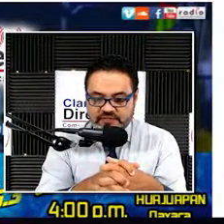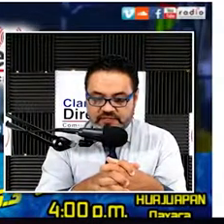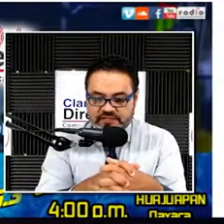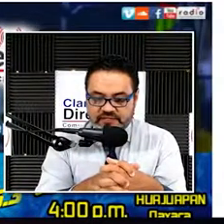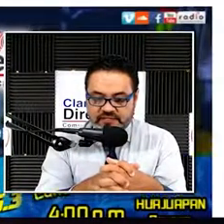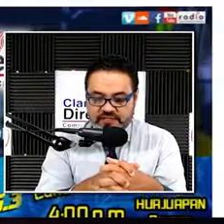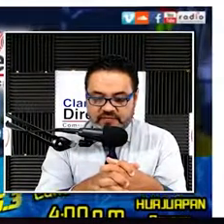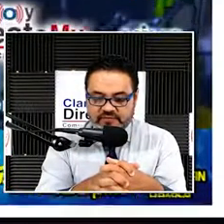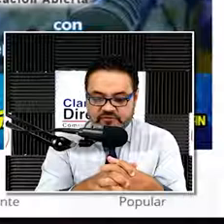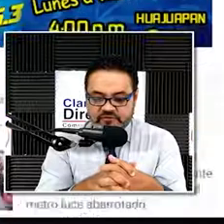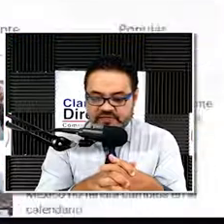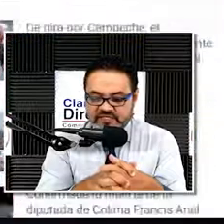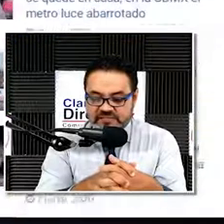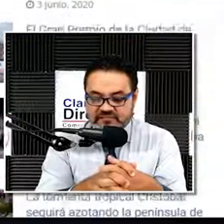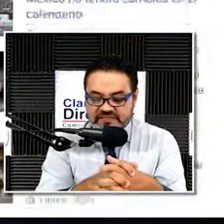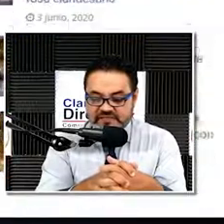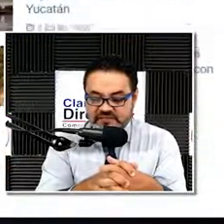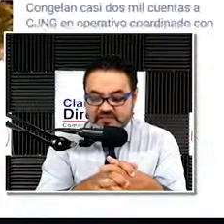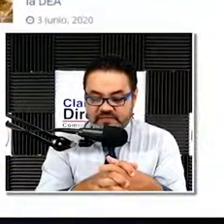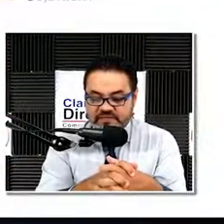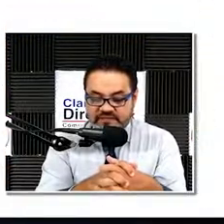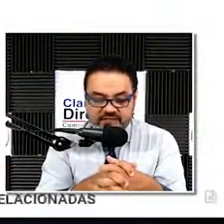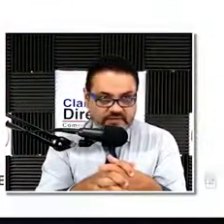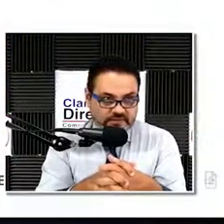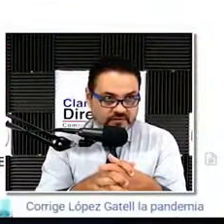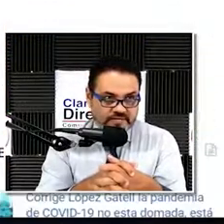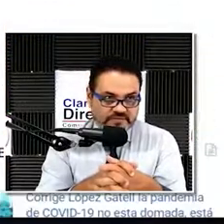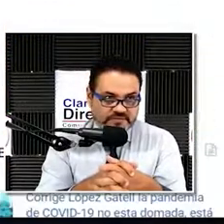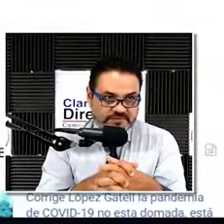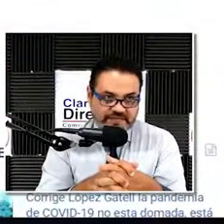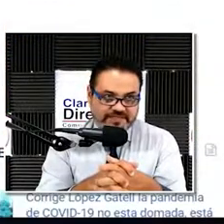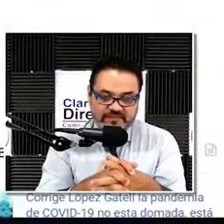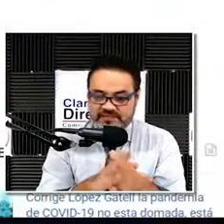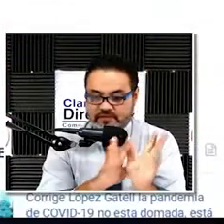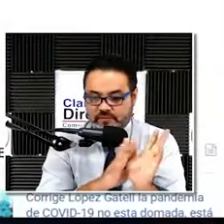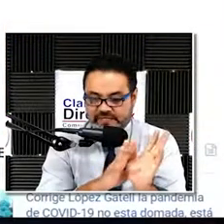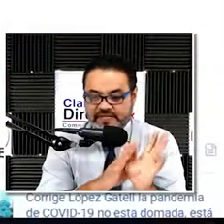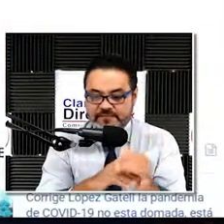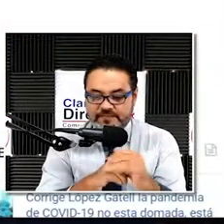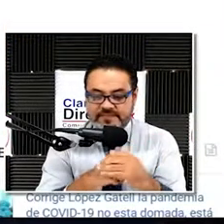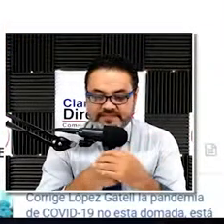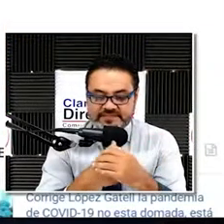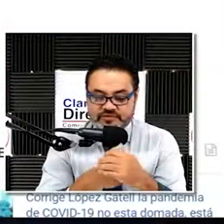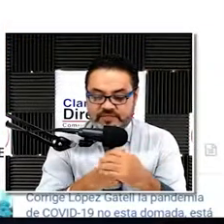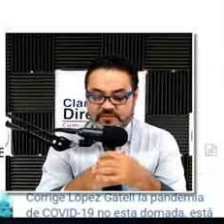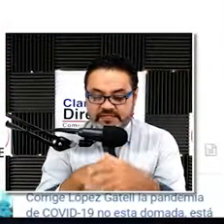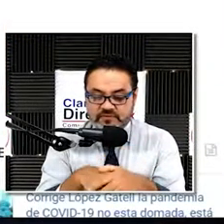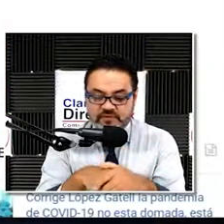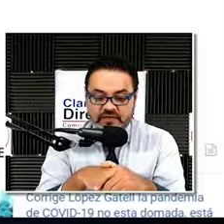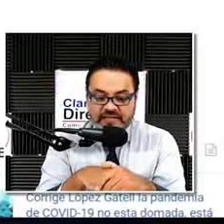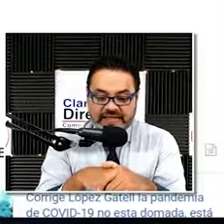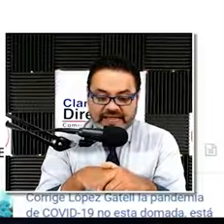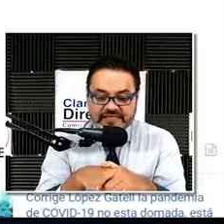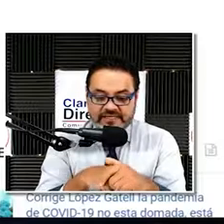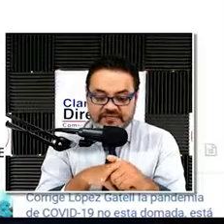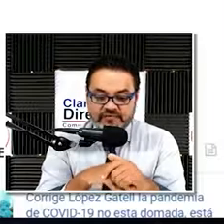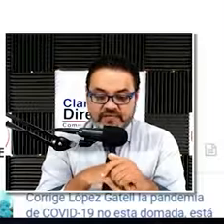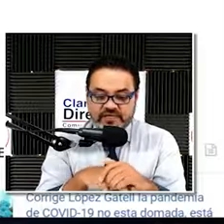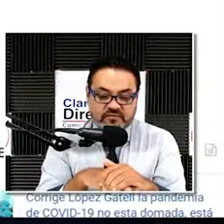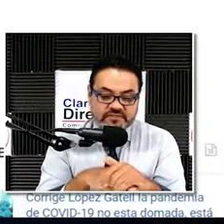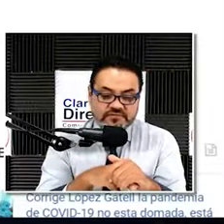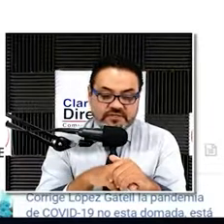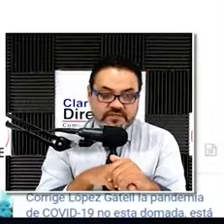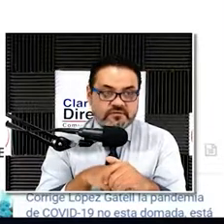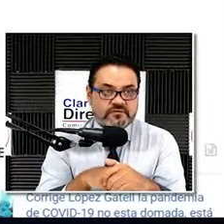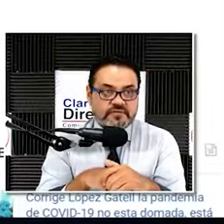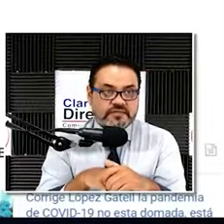redacción de Claro y Directo MX, pero fácilmente puede encontrarse pues prácticamente en cualquier estación del metro aquí en la Ciudad de